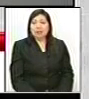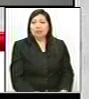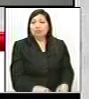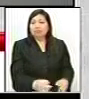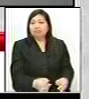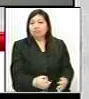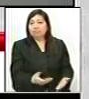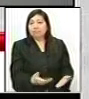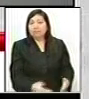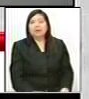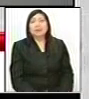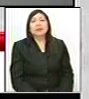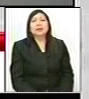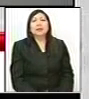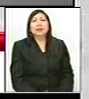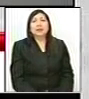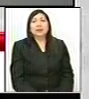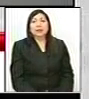Definitivamente